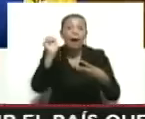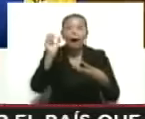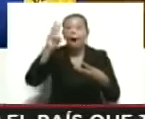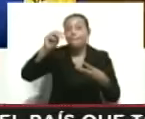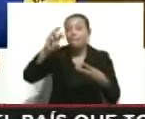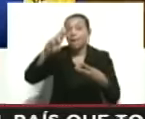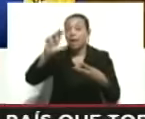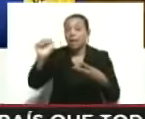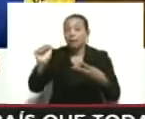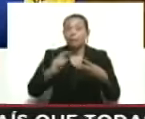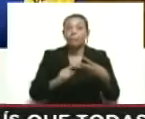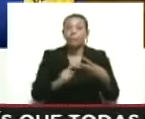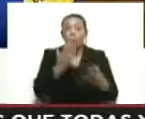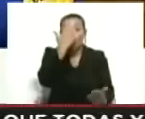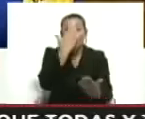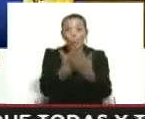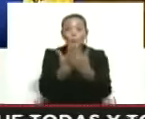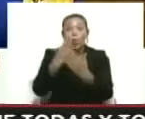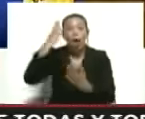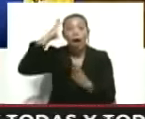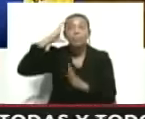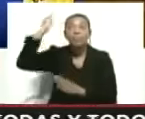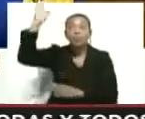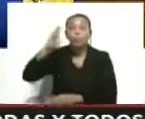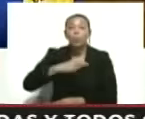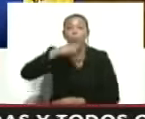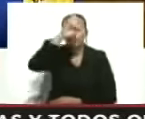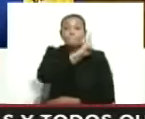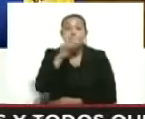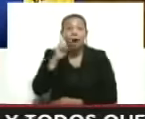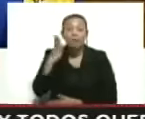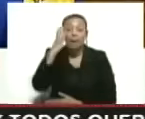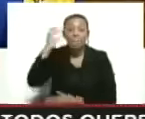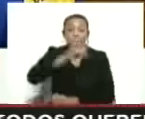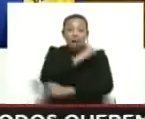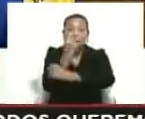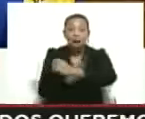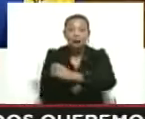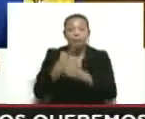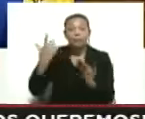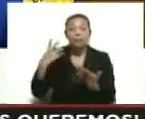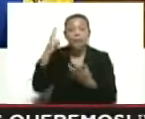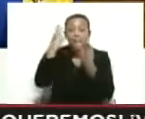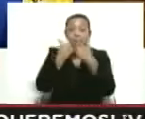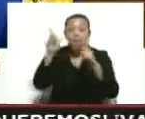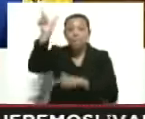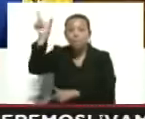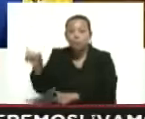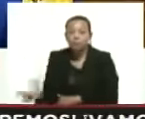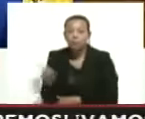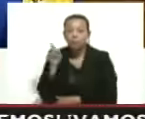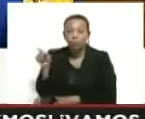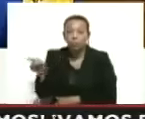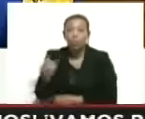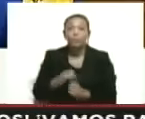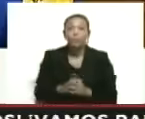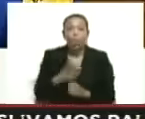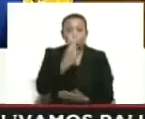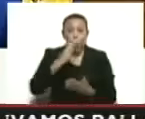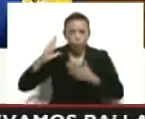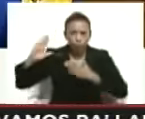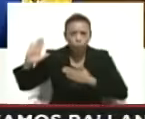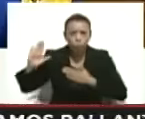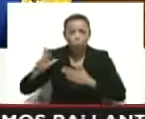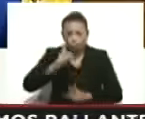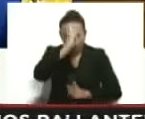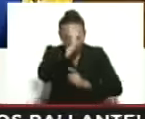¿Jura usted ante Dios de sus padres, ante el padre de la patria, el libertador Simón Bolívar? ¿Juras por